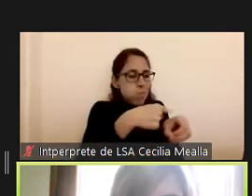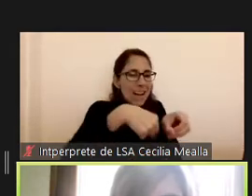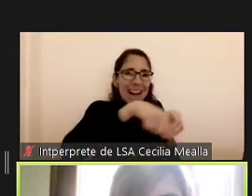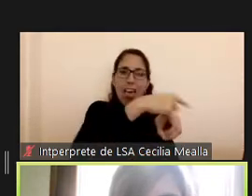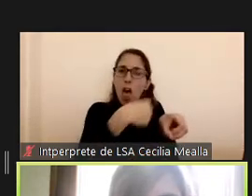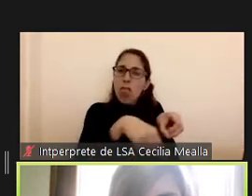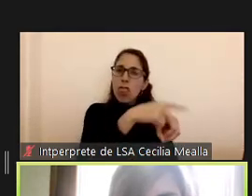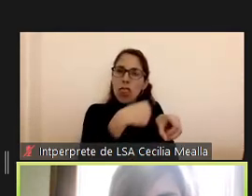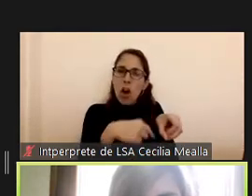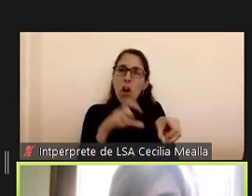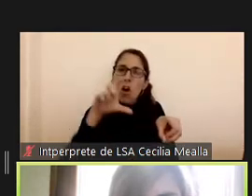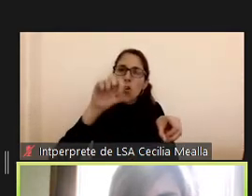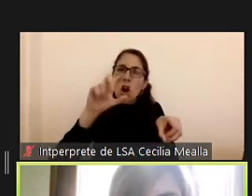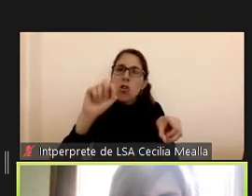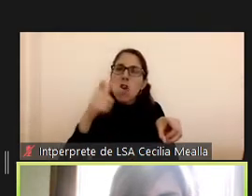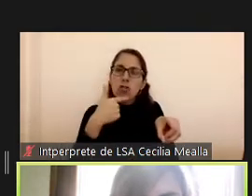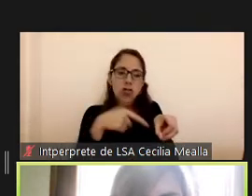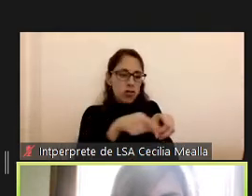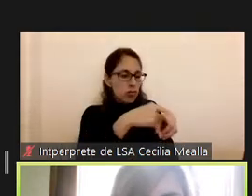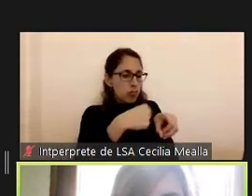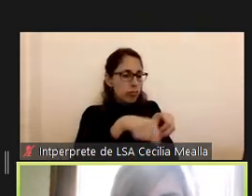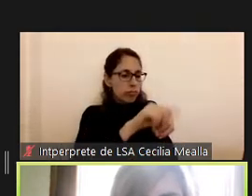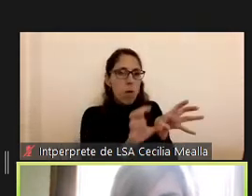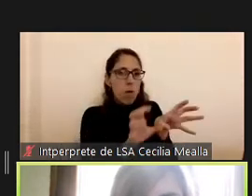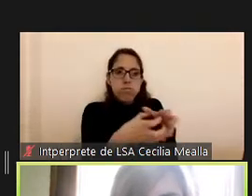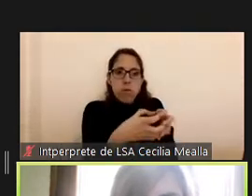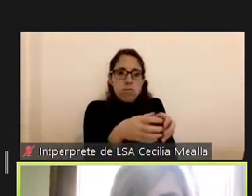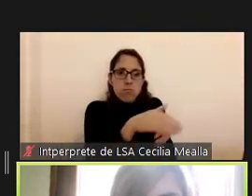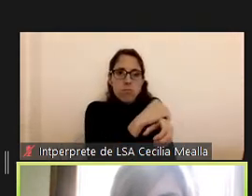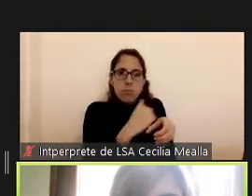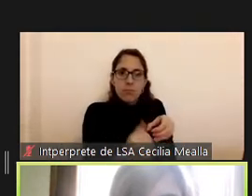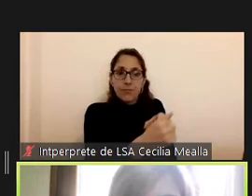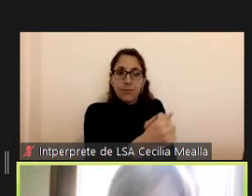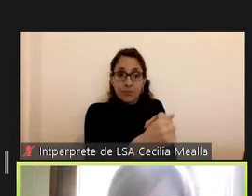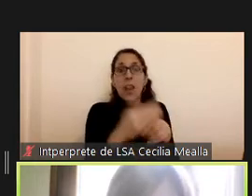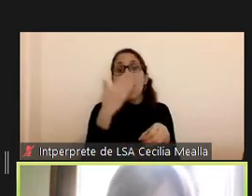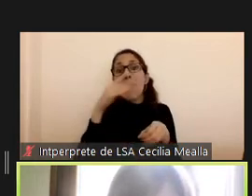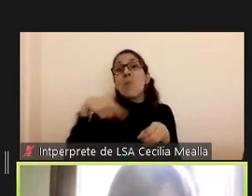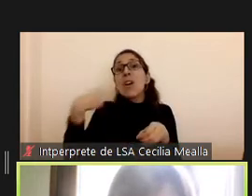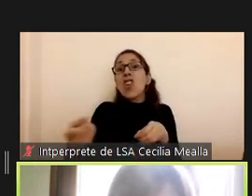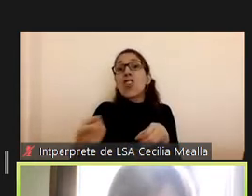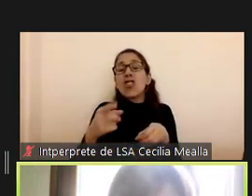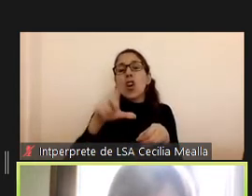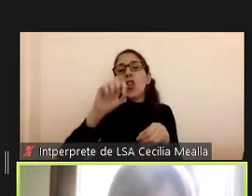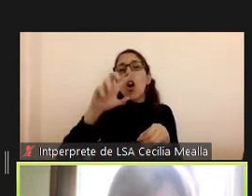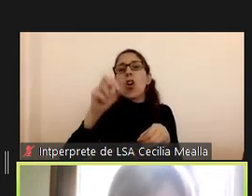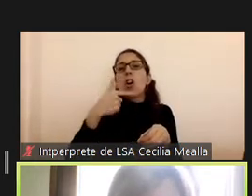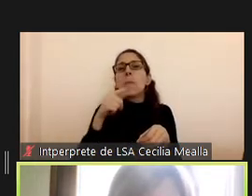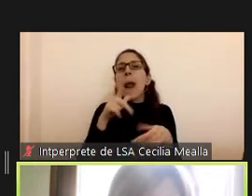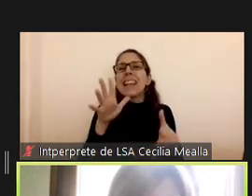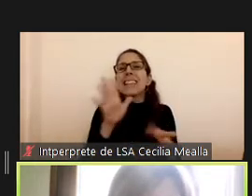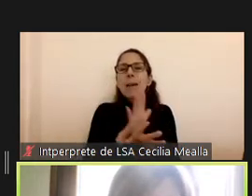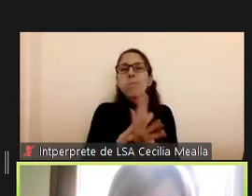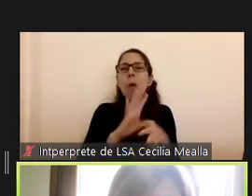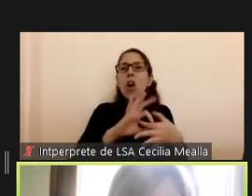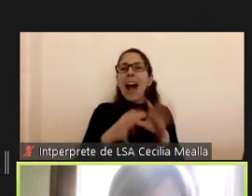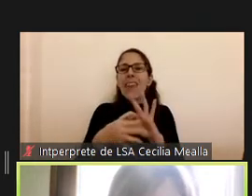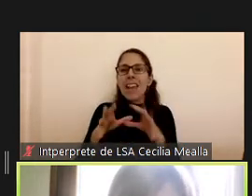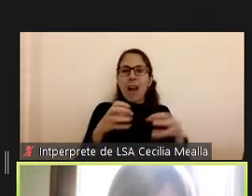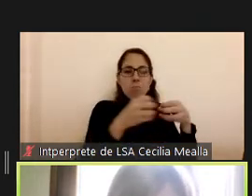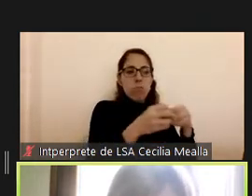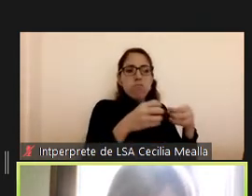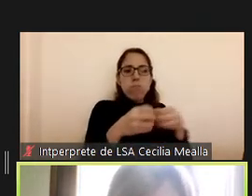estos son diplococos, digamos. Después hay cocos en cadena, a ver si... Bueno, cocos